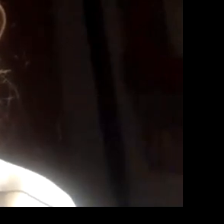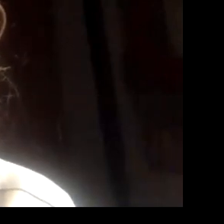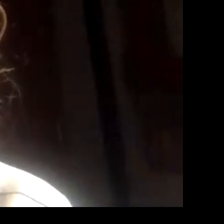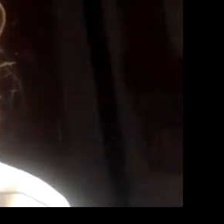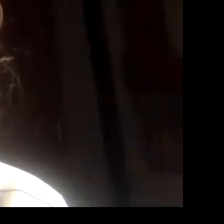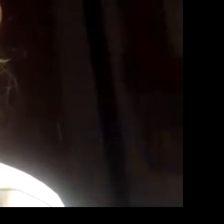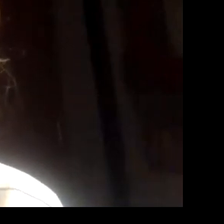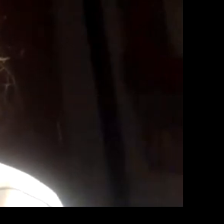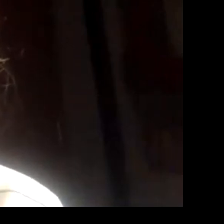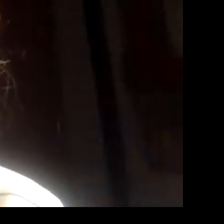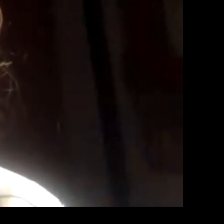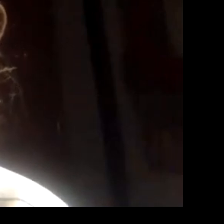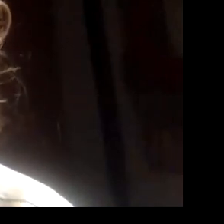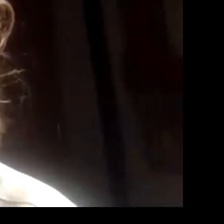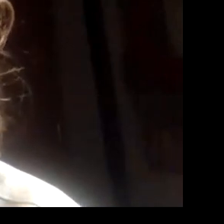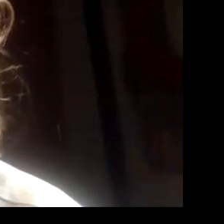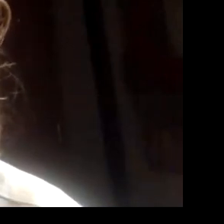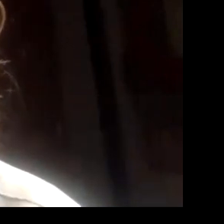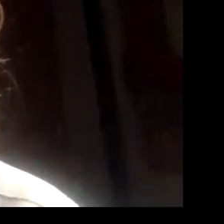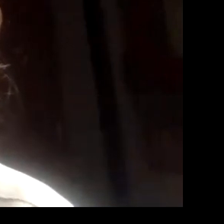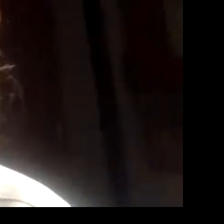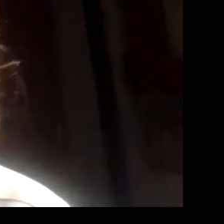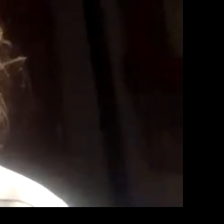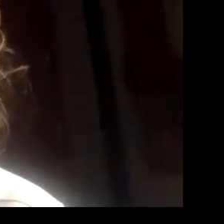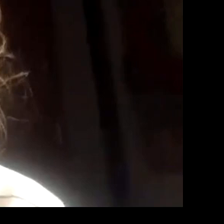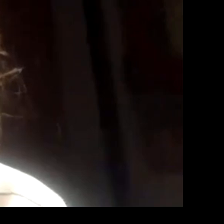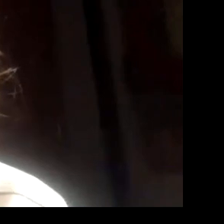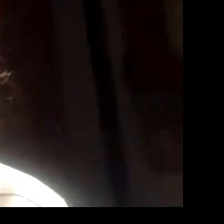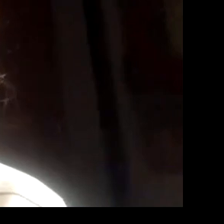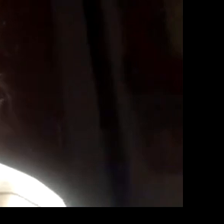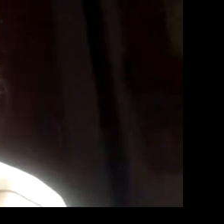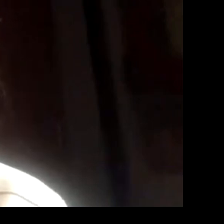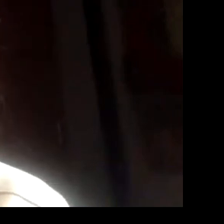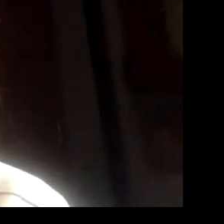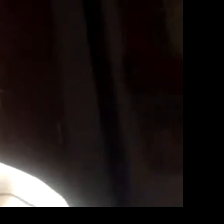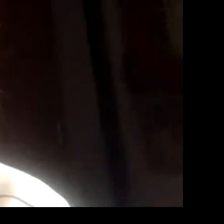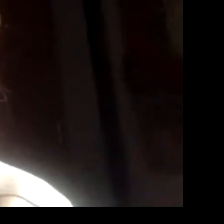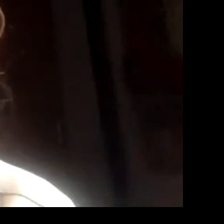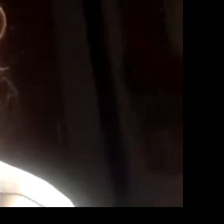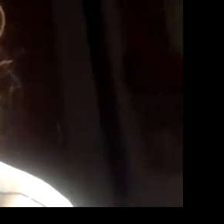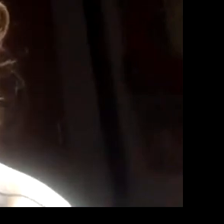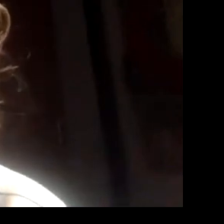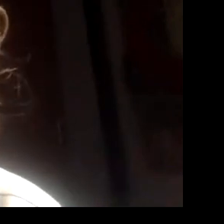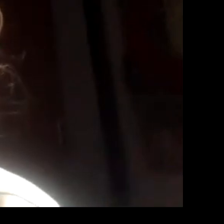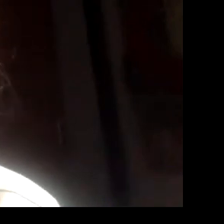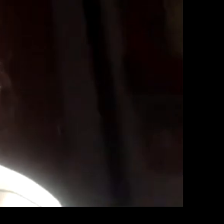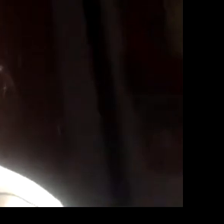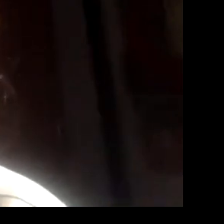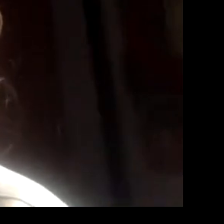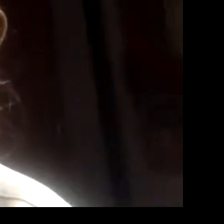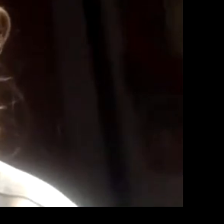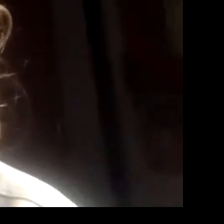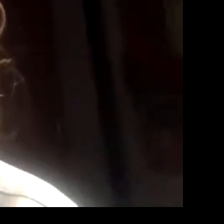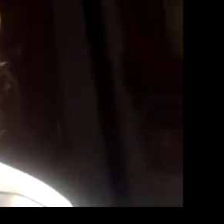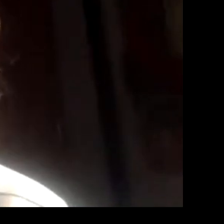trabajó, y recibió un nombramiento como asociada de la Escuela de Medicina de Harvard. Luego regresó a